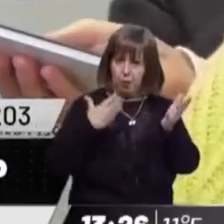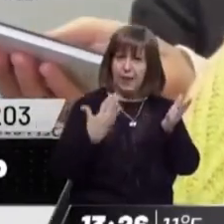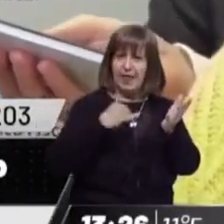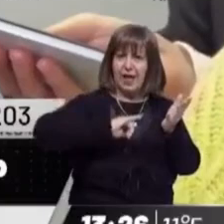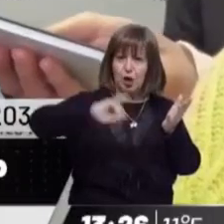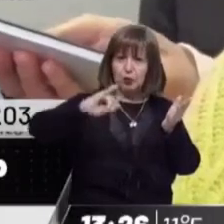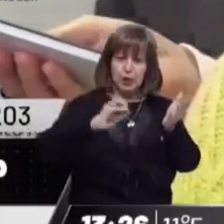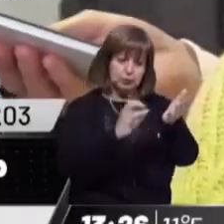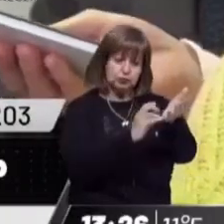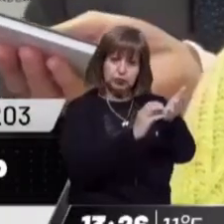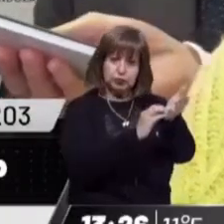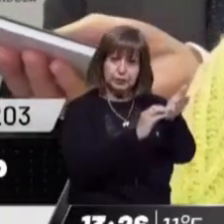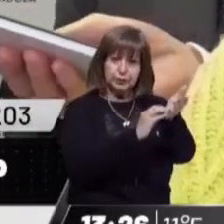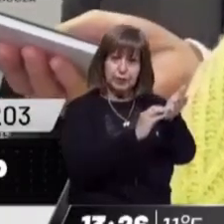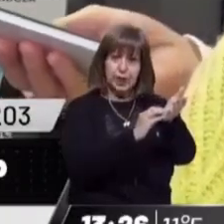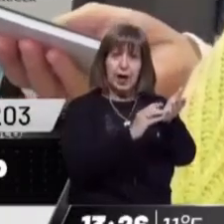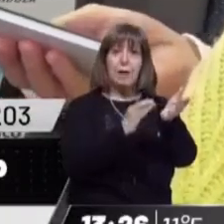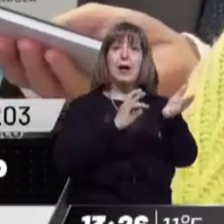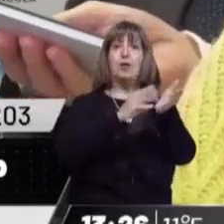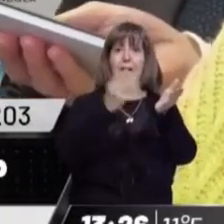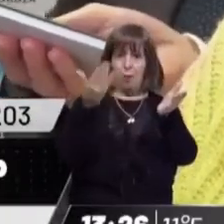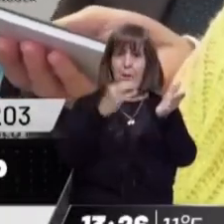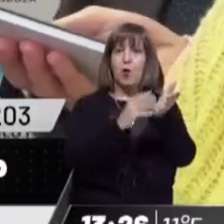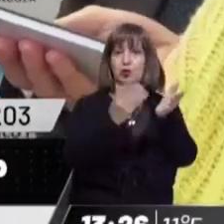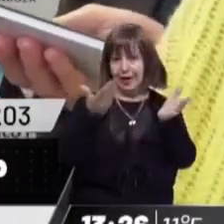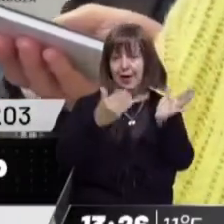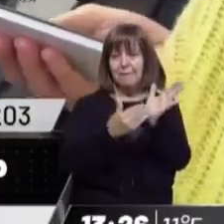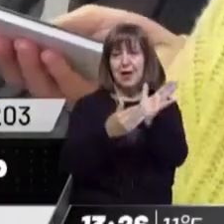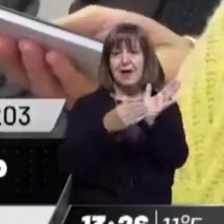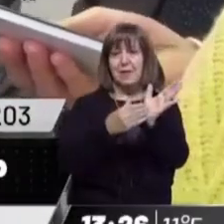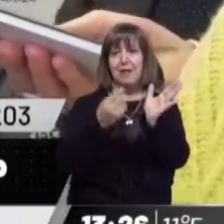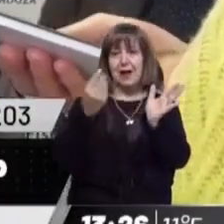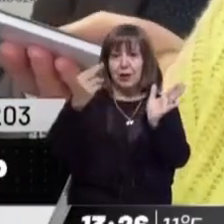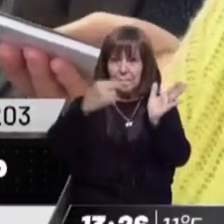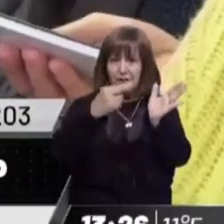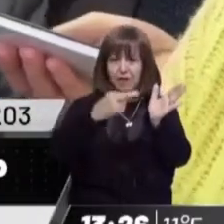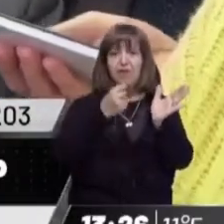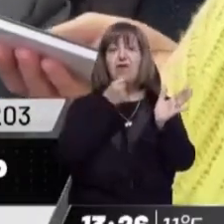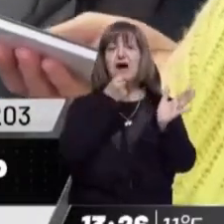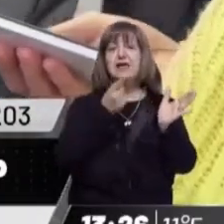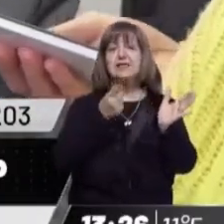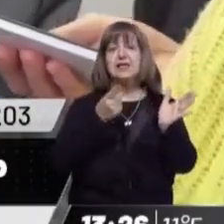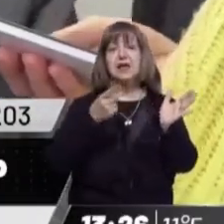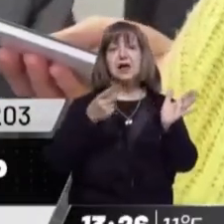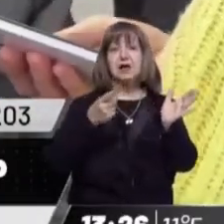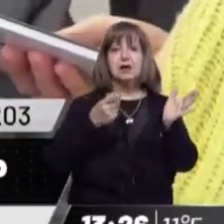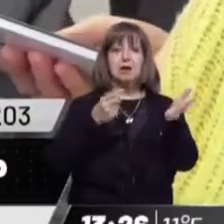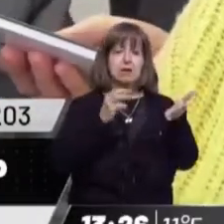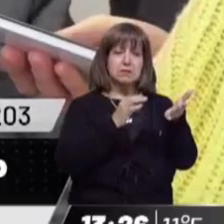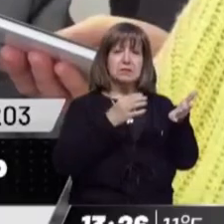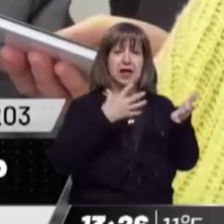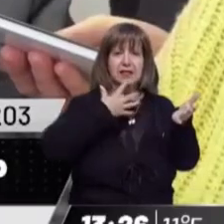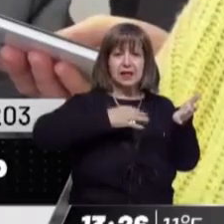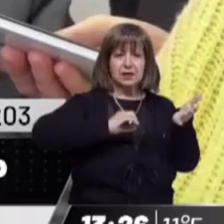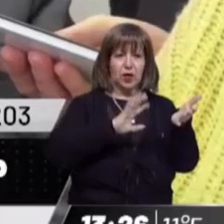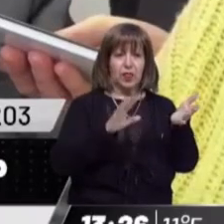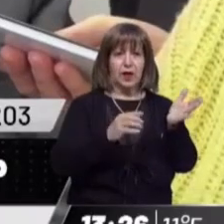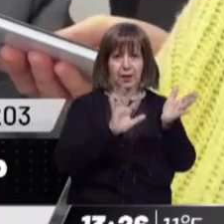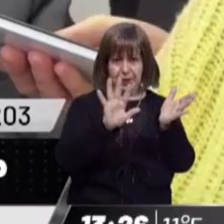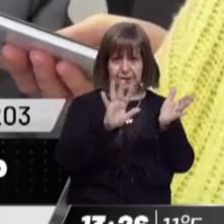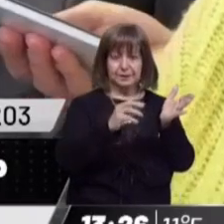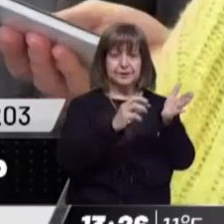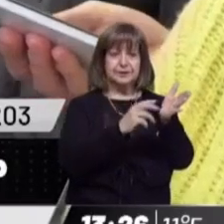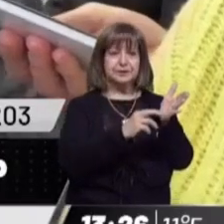denuncia. Si quieren lo podemos mostrar en vivo, es muy fácil, es muy didáctico y... Perdón que no veo,